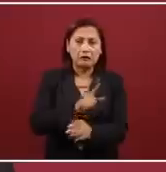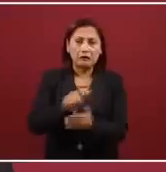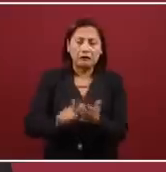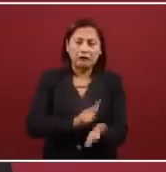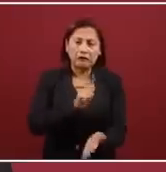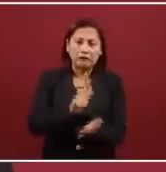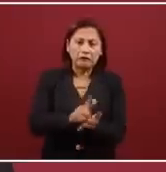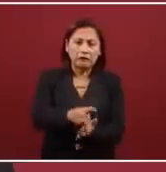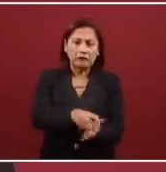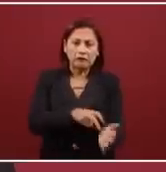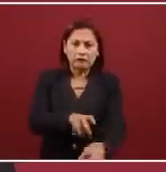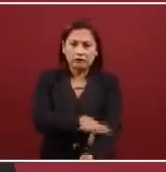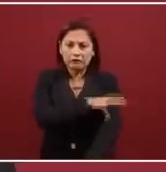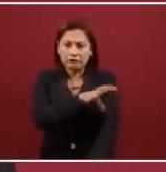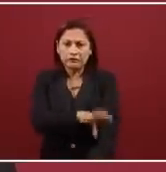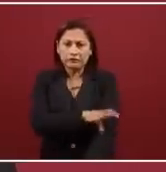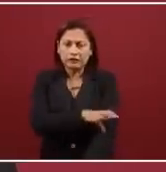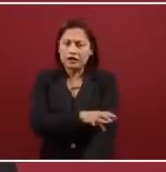energética